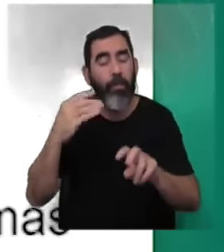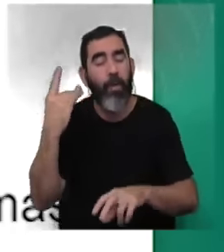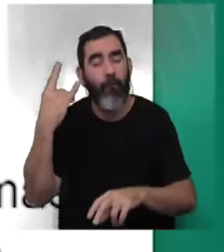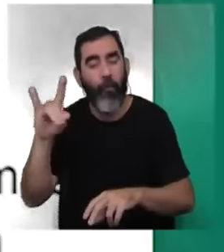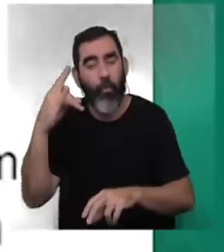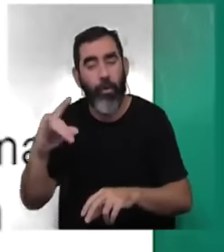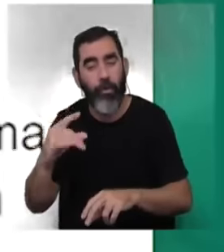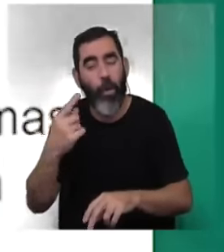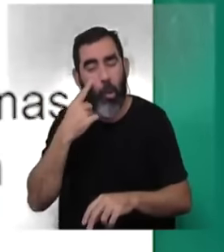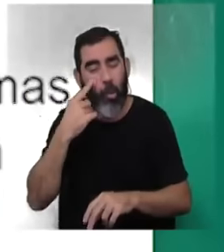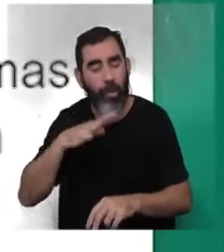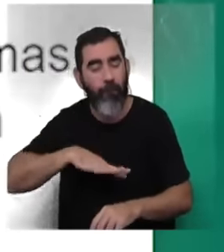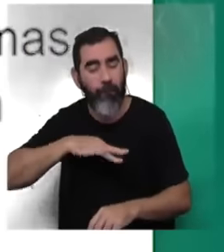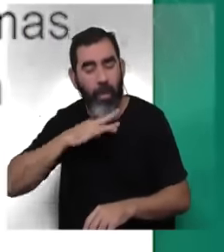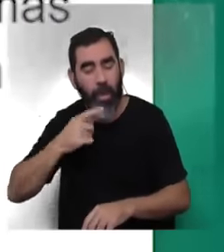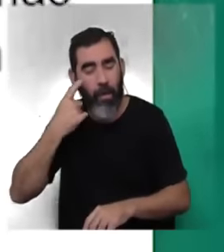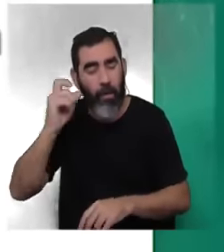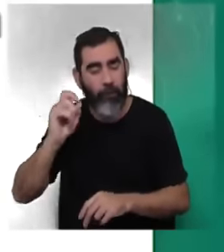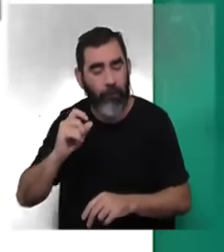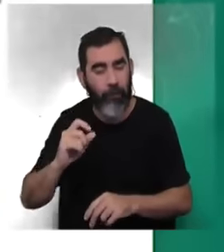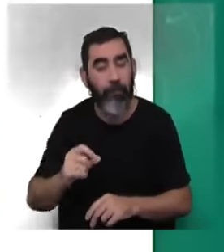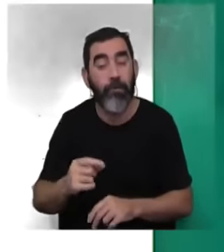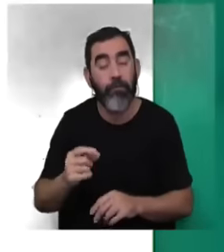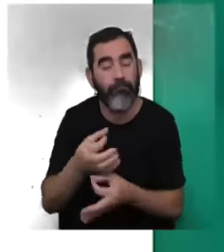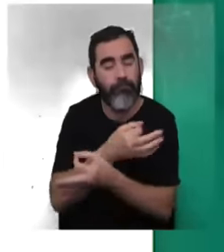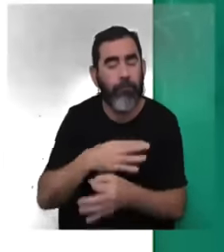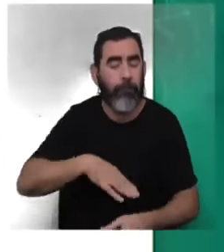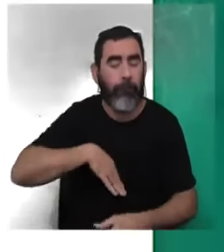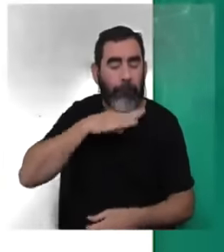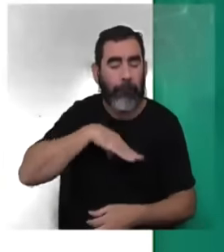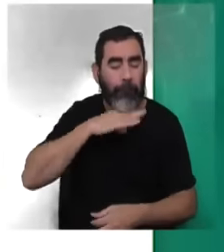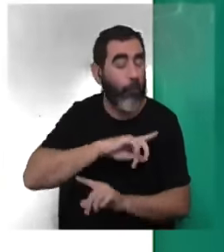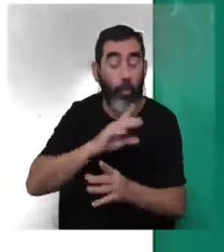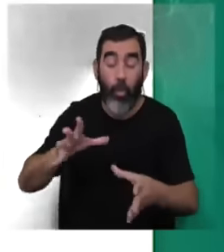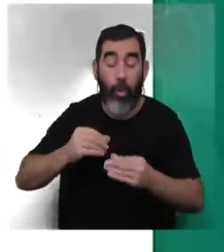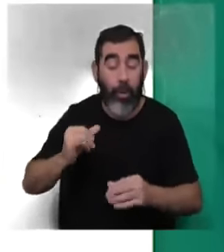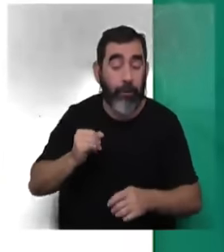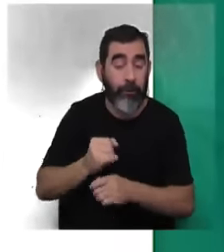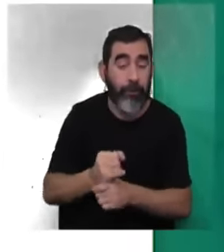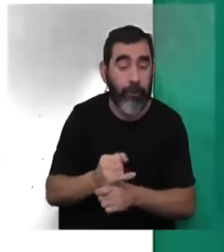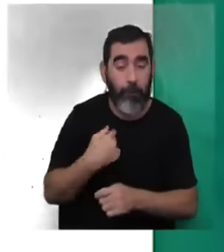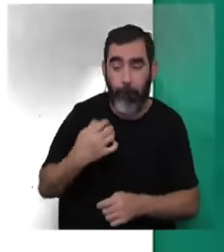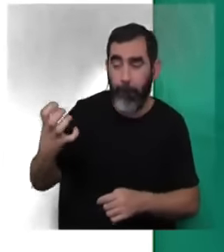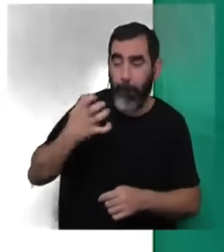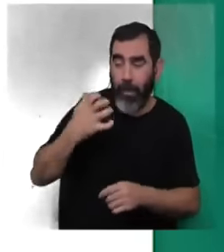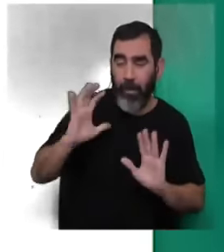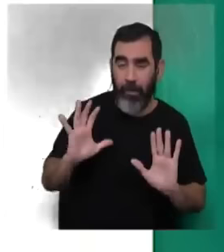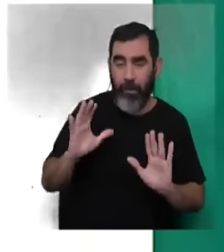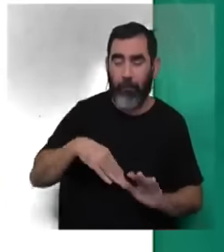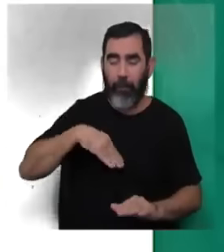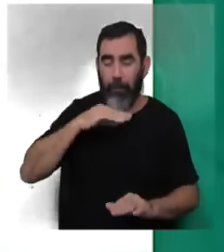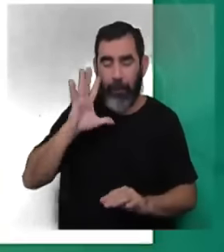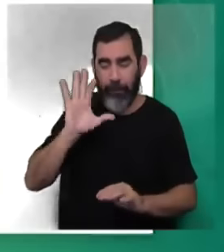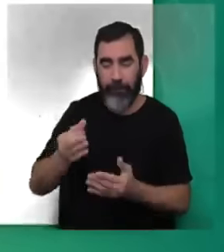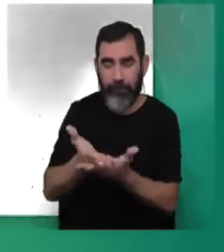ya que dijo se conoce el fraude montado en ese país y el perfecto idiota en lugar de aceptar su error me critica por dejar su estupidez a la